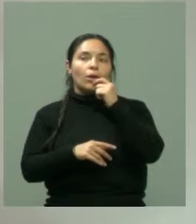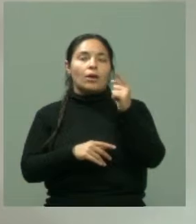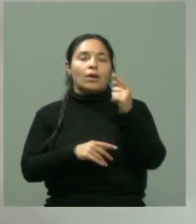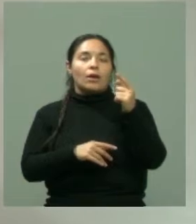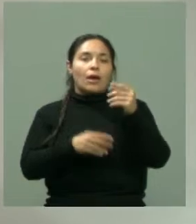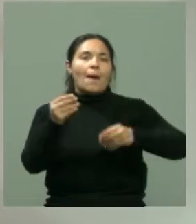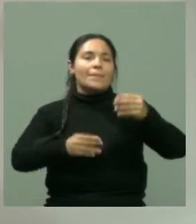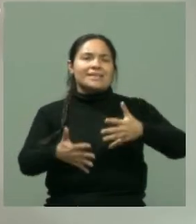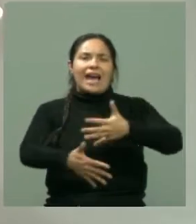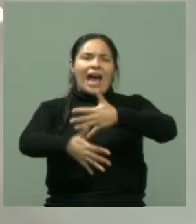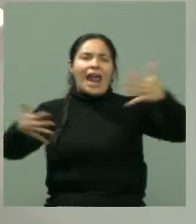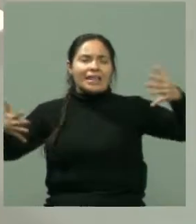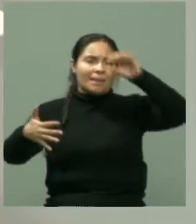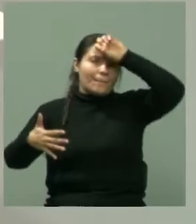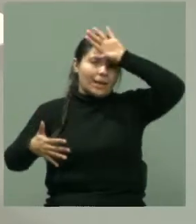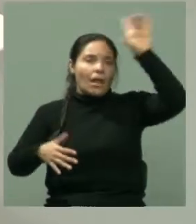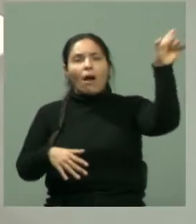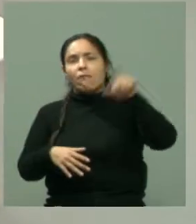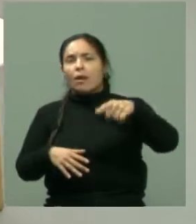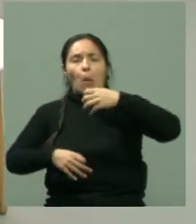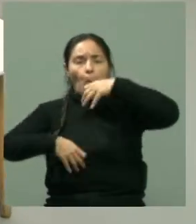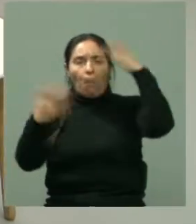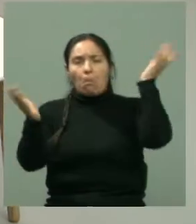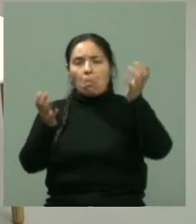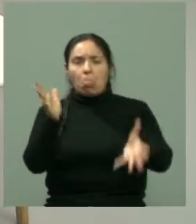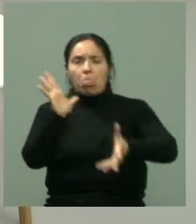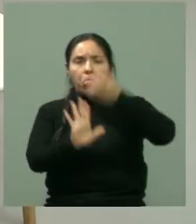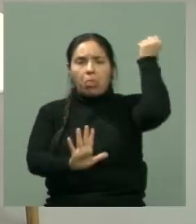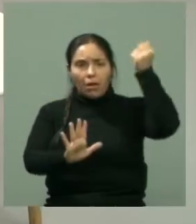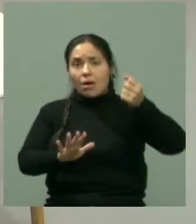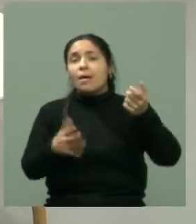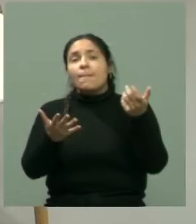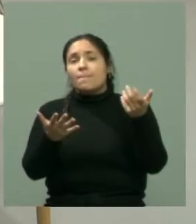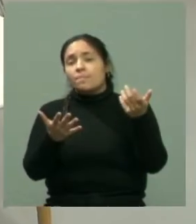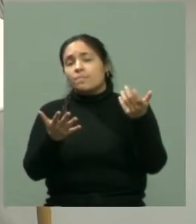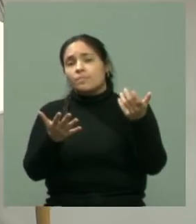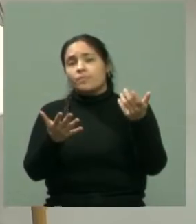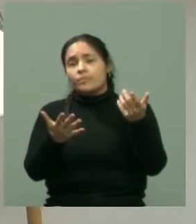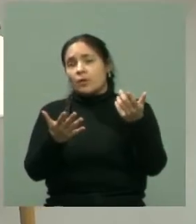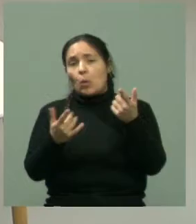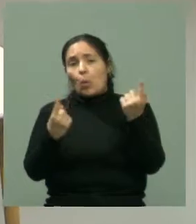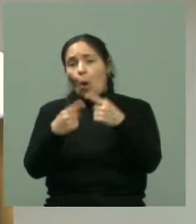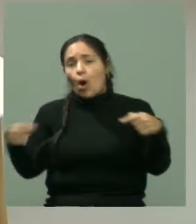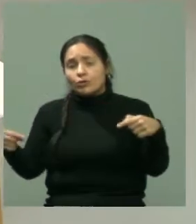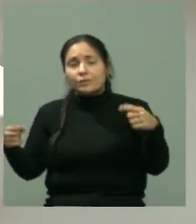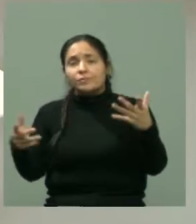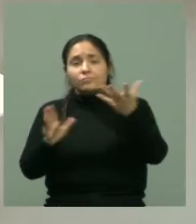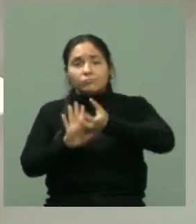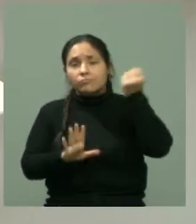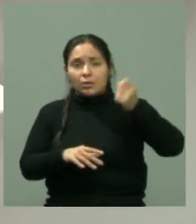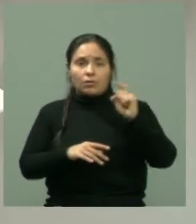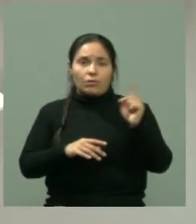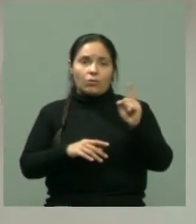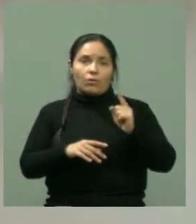gran empresa minera o que pueda venir a extraer el bien común, sino que tiene